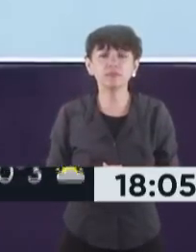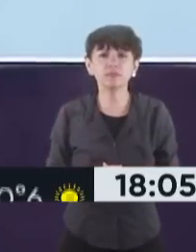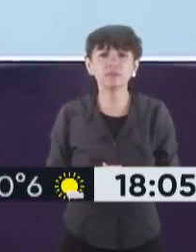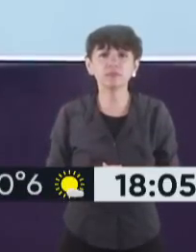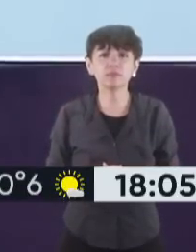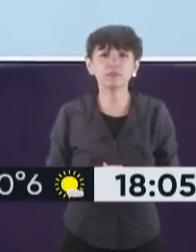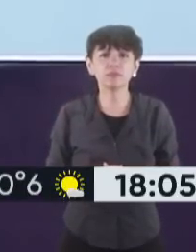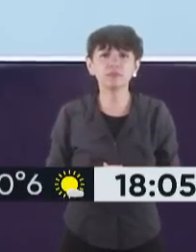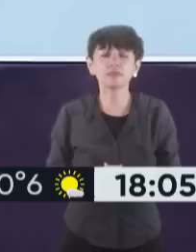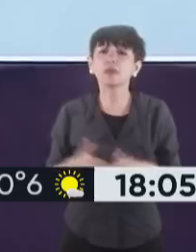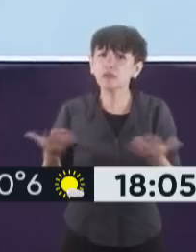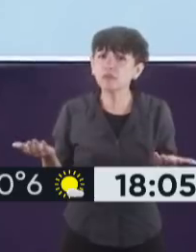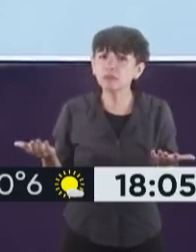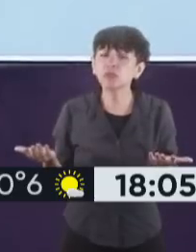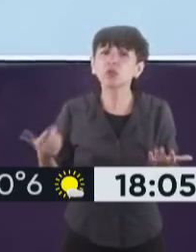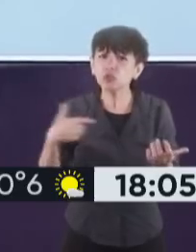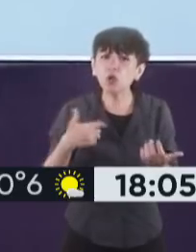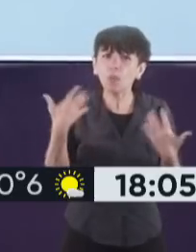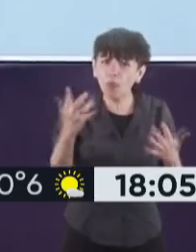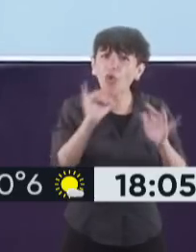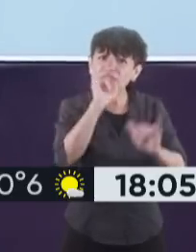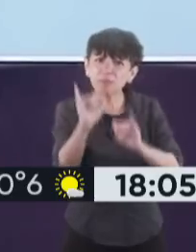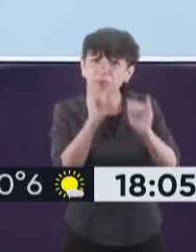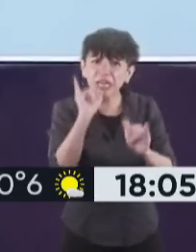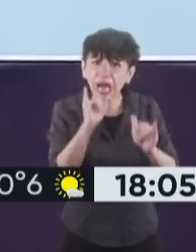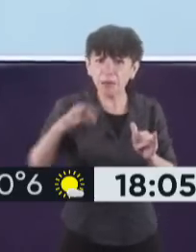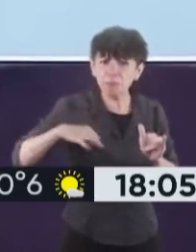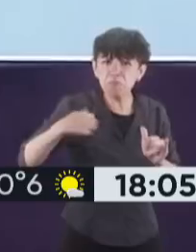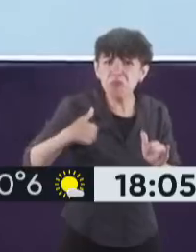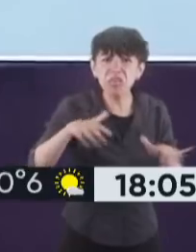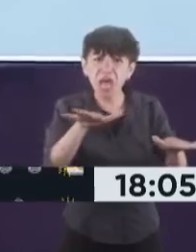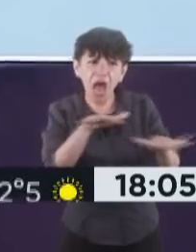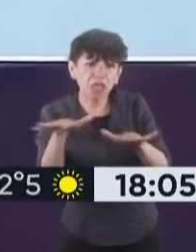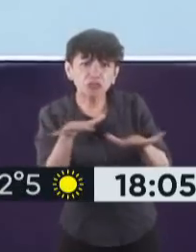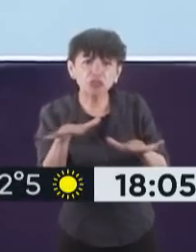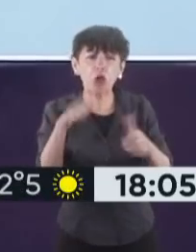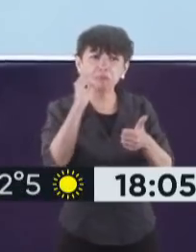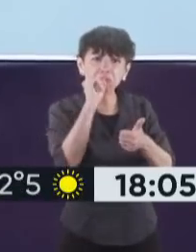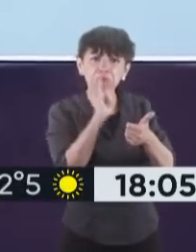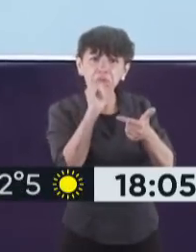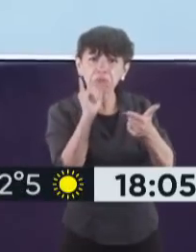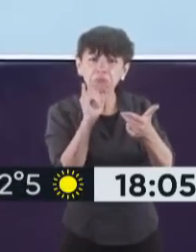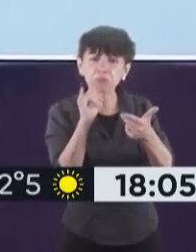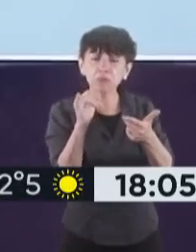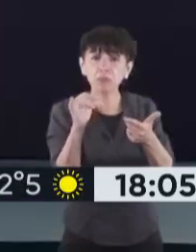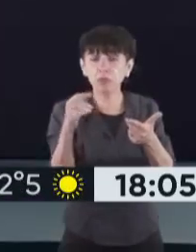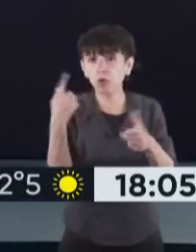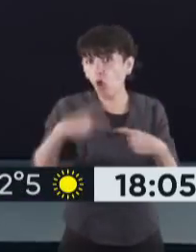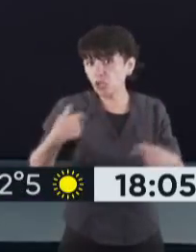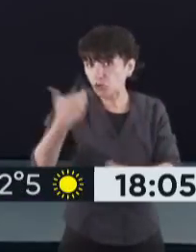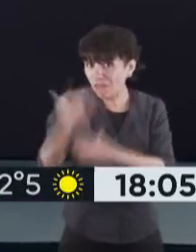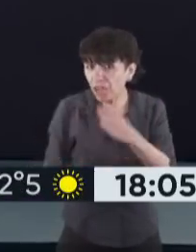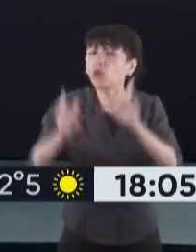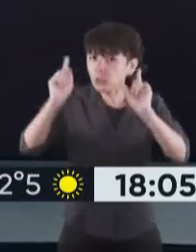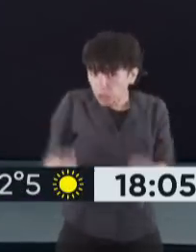yo puedo explicar cada uno de mis actos. Y también puedo explicar mis errores, porque seguramente los tuve. No